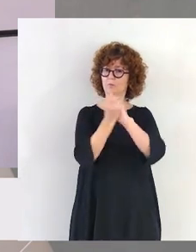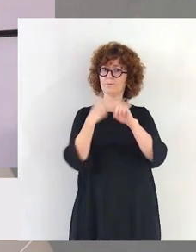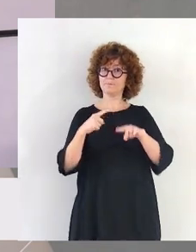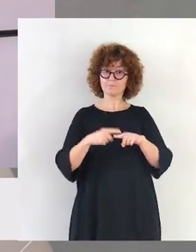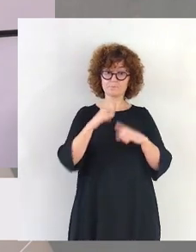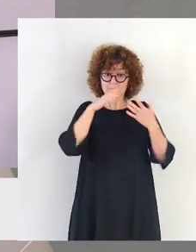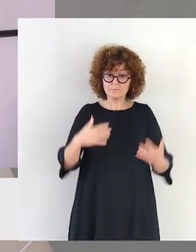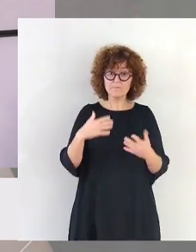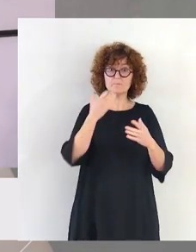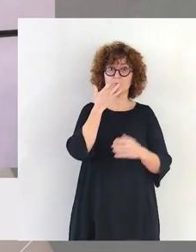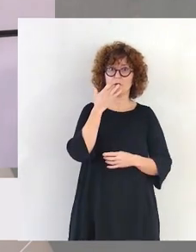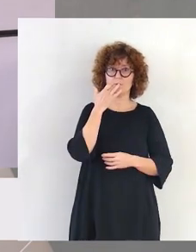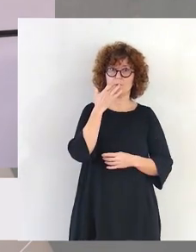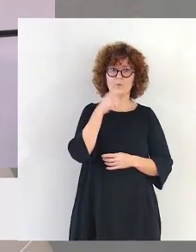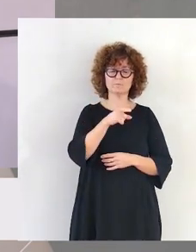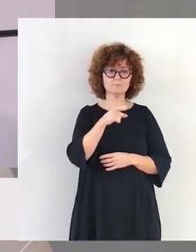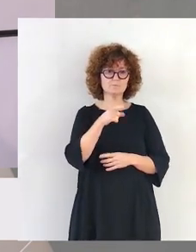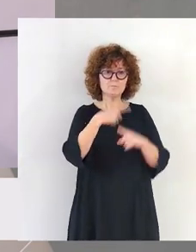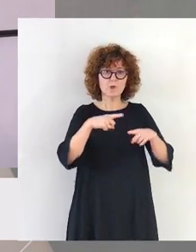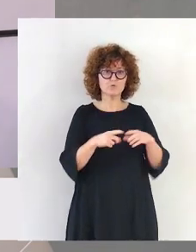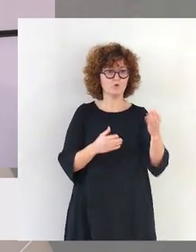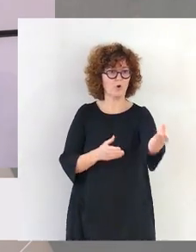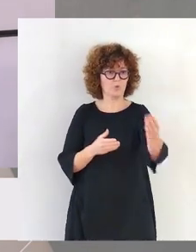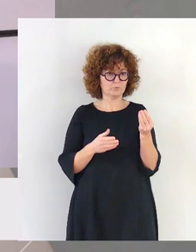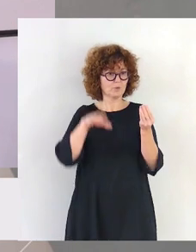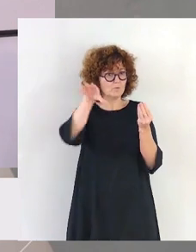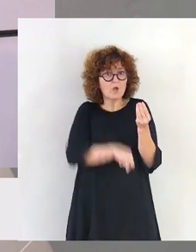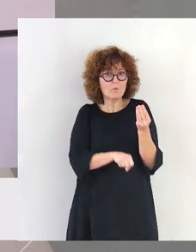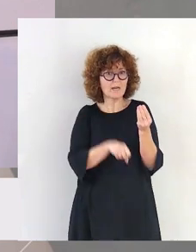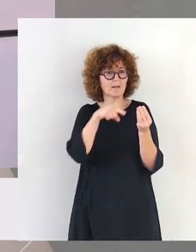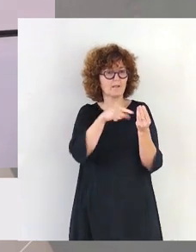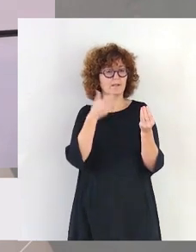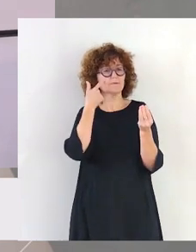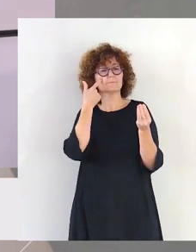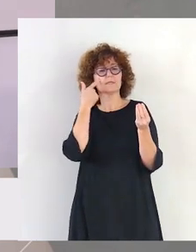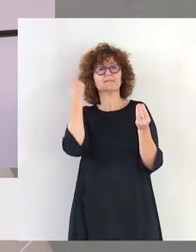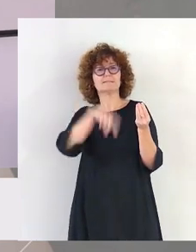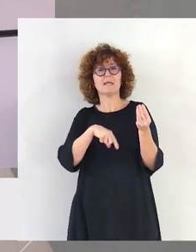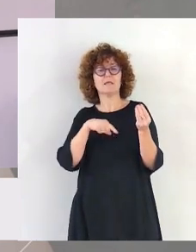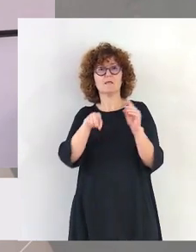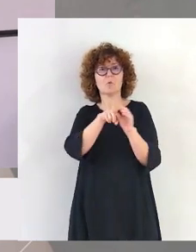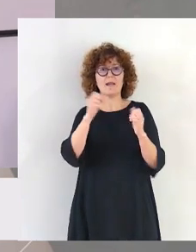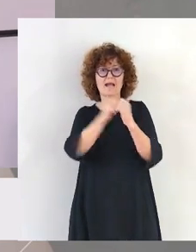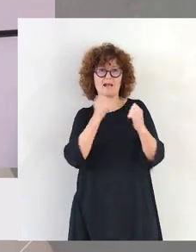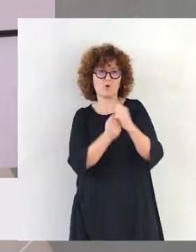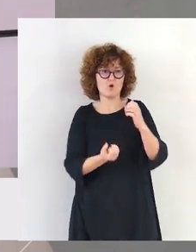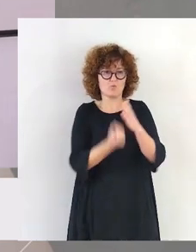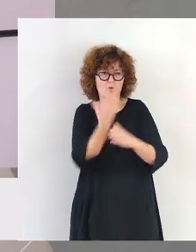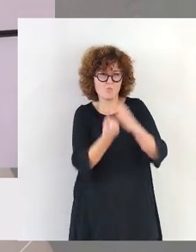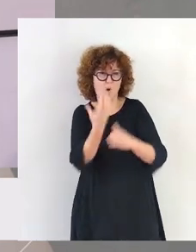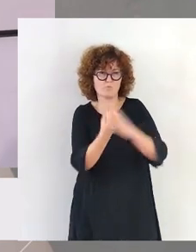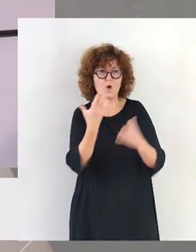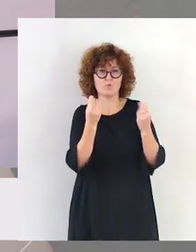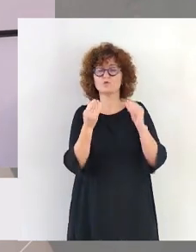producto y tengamos ahí su huella de carbono verdad pues ese día va a ser muy importante y y en fin que más que en menos insisto quien